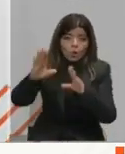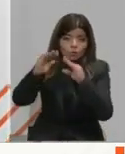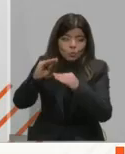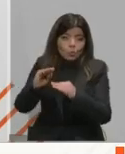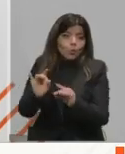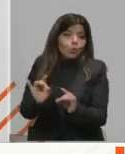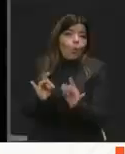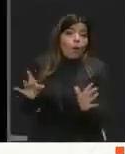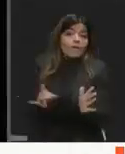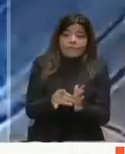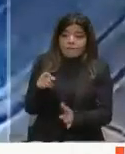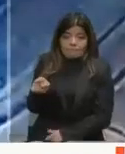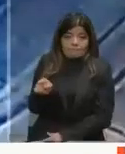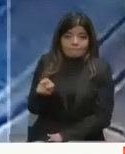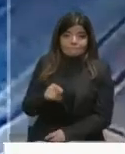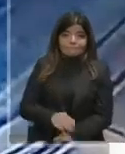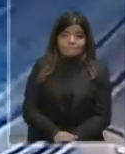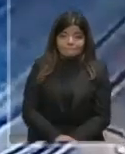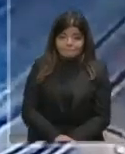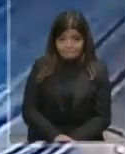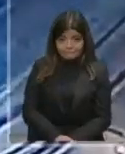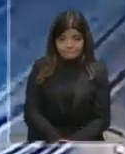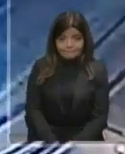tipo de delito.